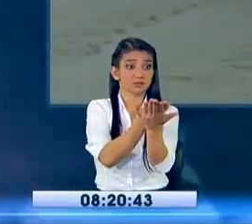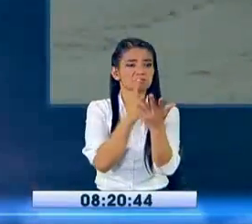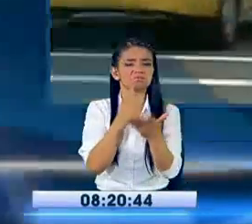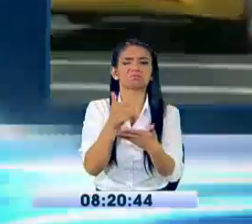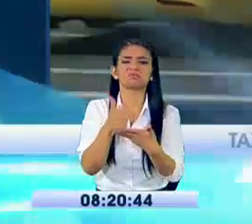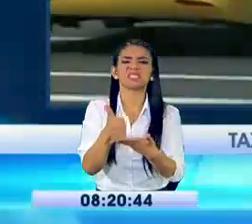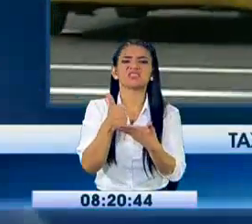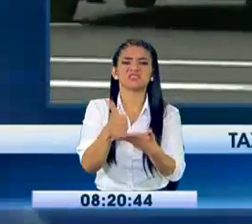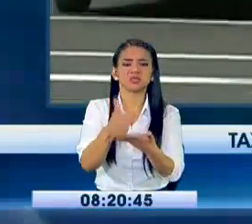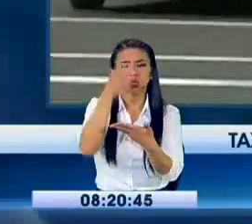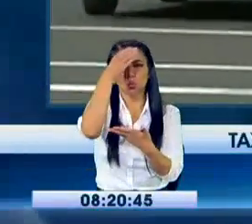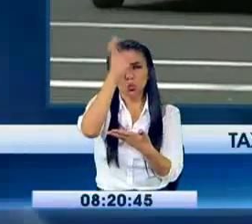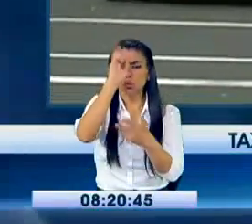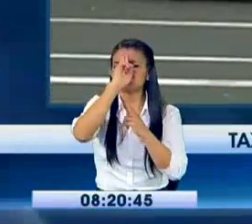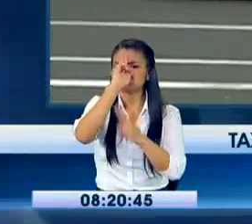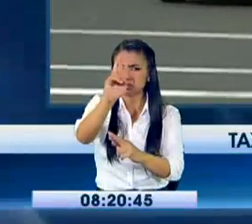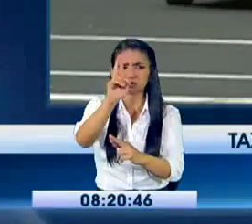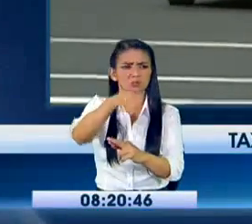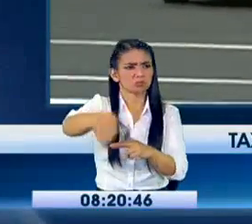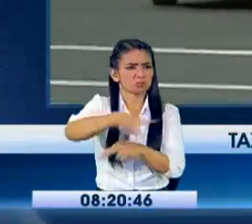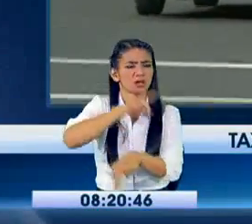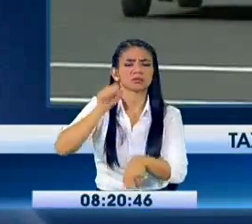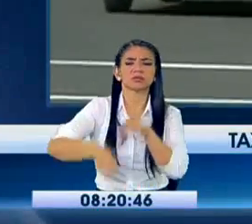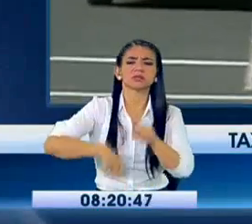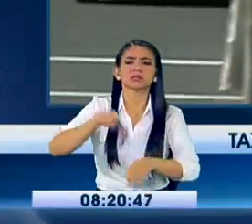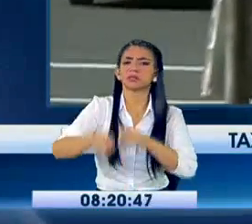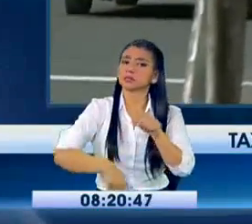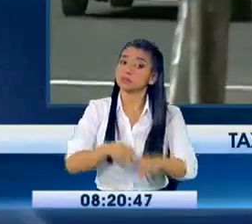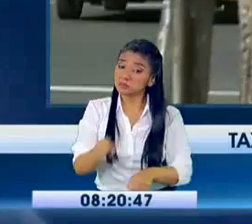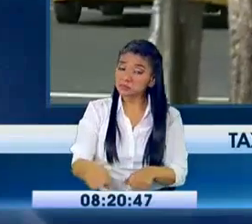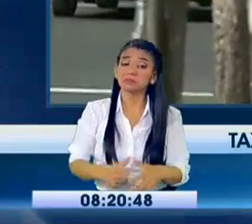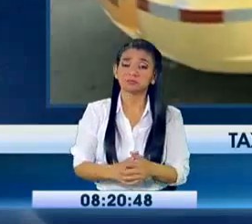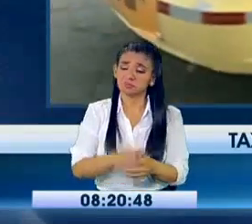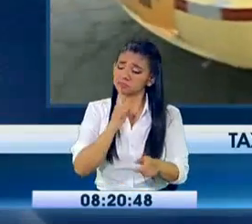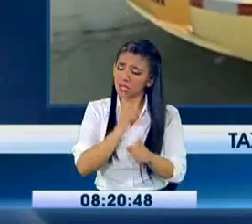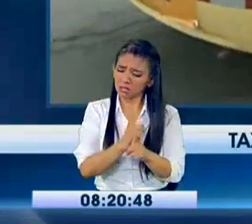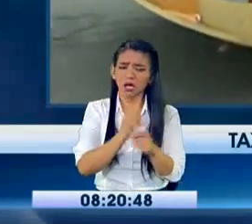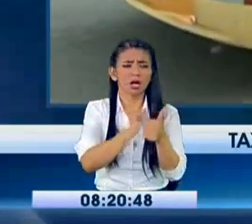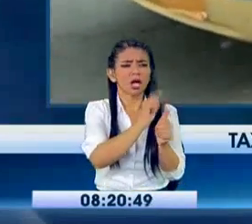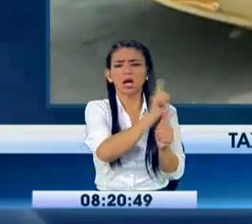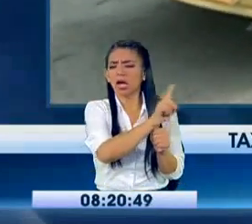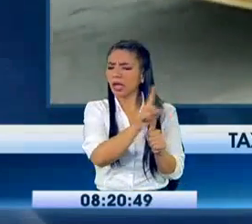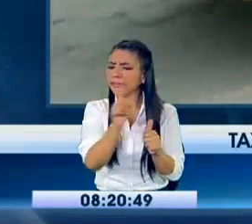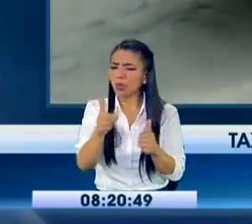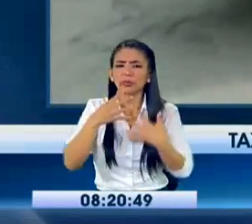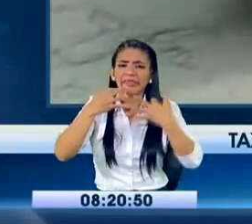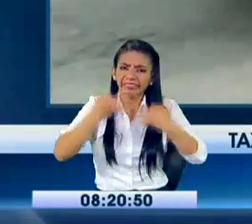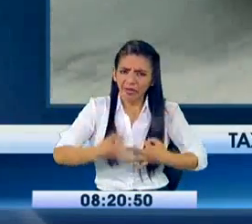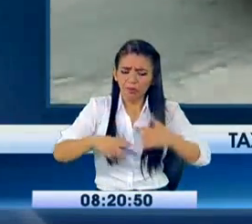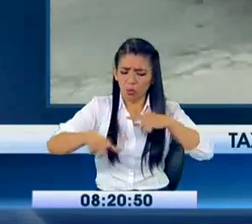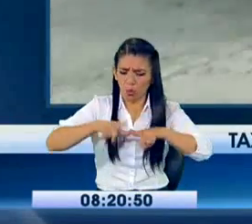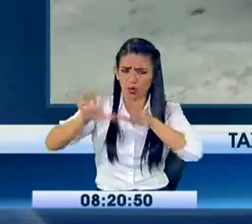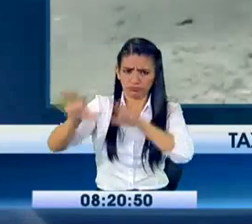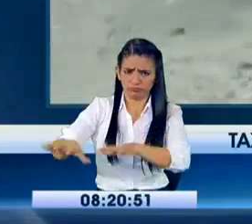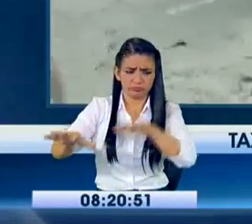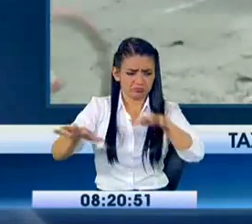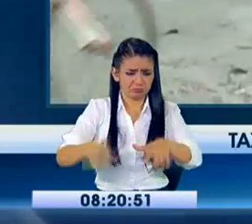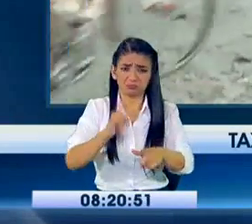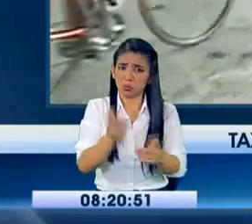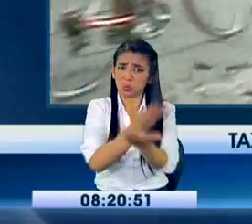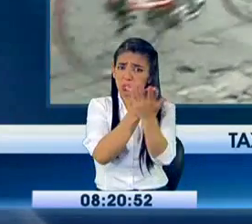mejor convivencia los quiteños. Miremos, señor productor, lo que nos dicen esta hora. Rápidamente, pues dos que tres que tenemos